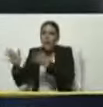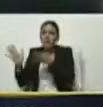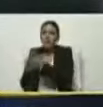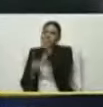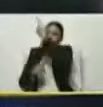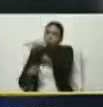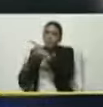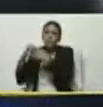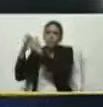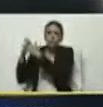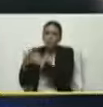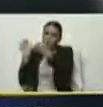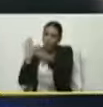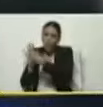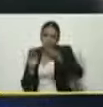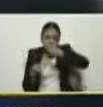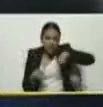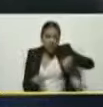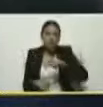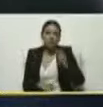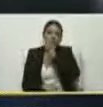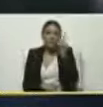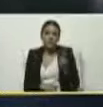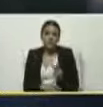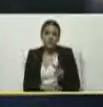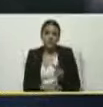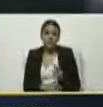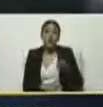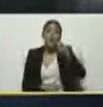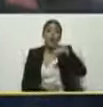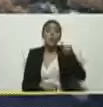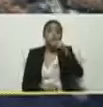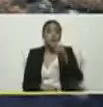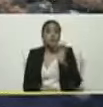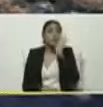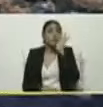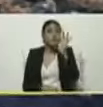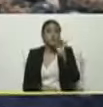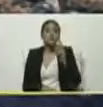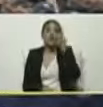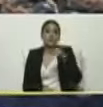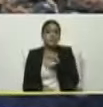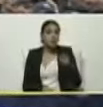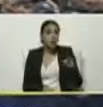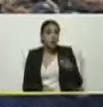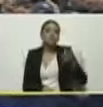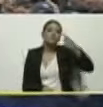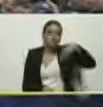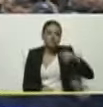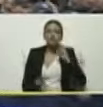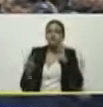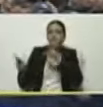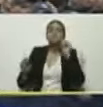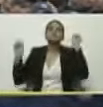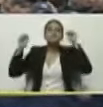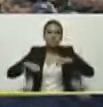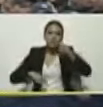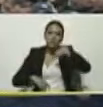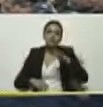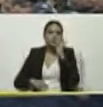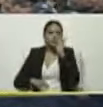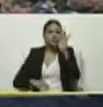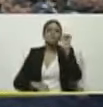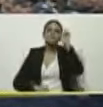del mal y la oligarquía de los apellidos. ¿Lo juran ustedes? ¡Sí, lo juro!